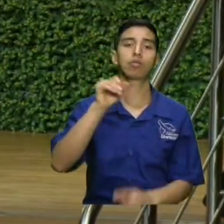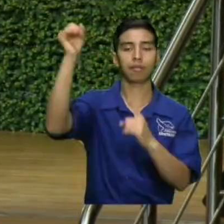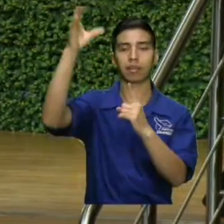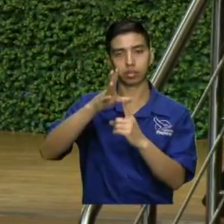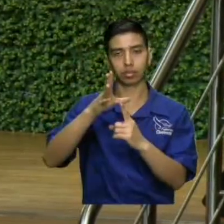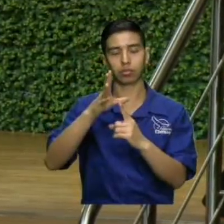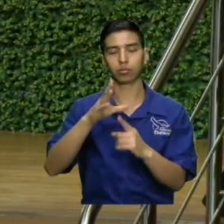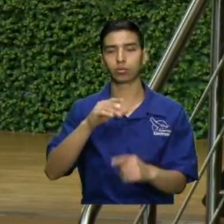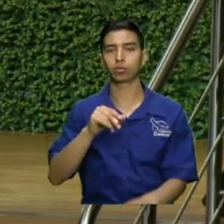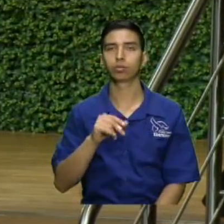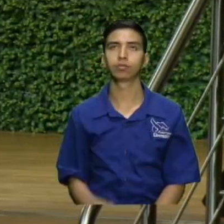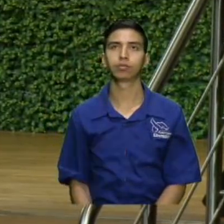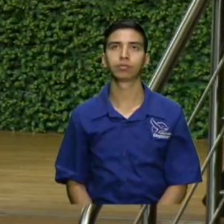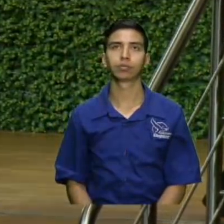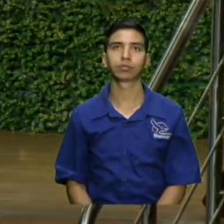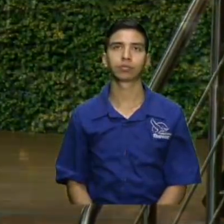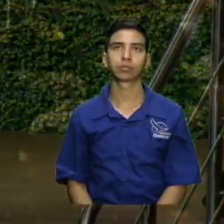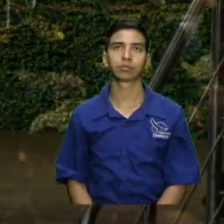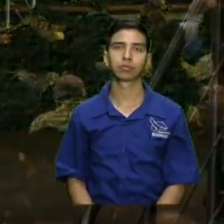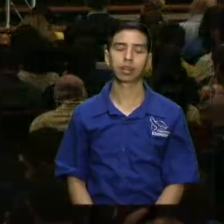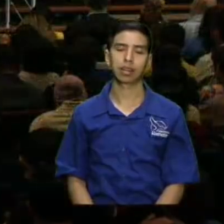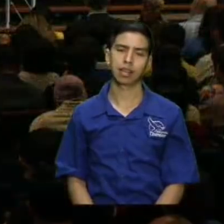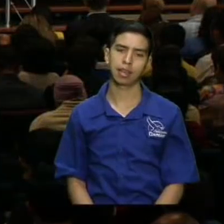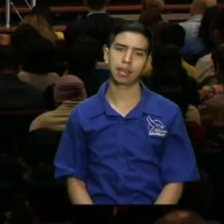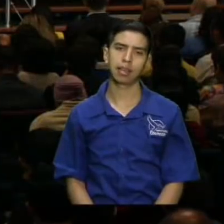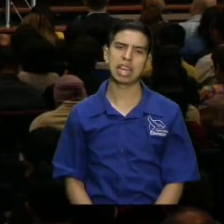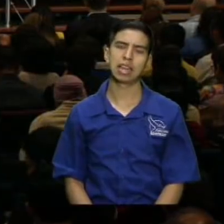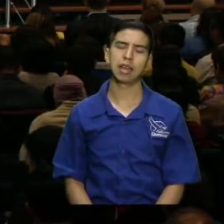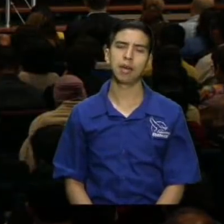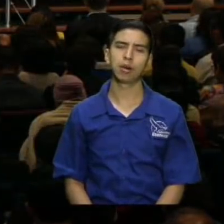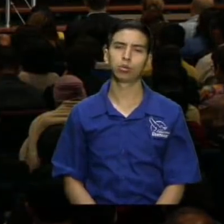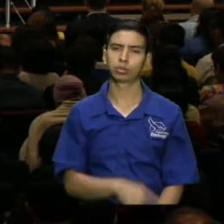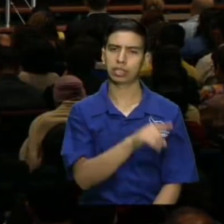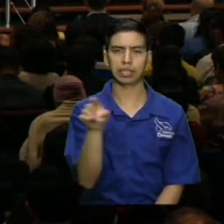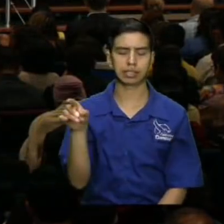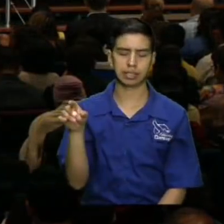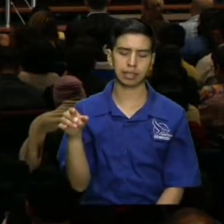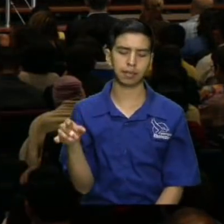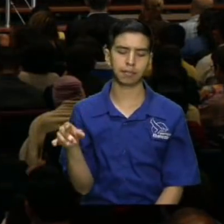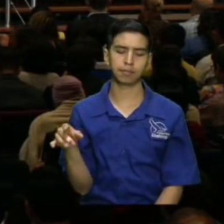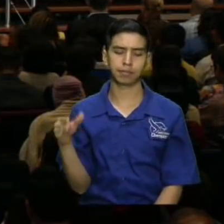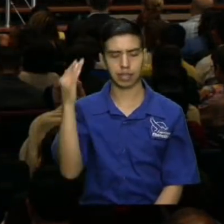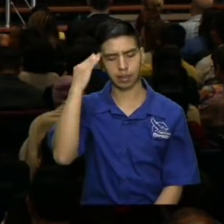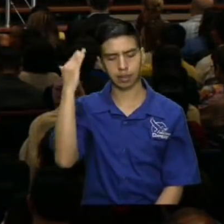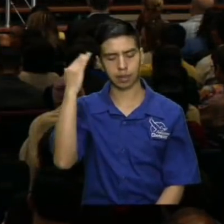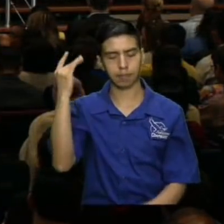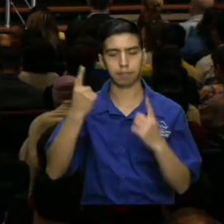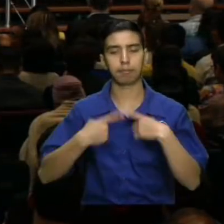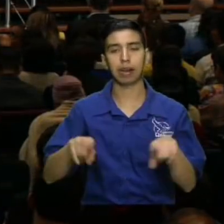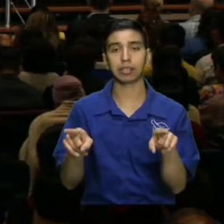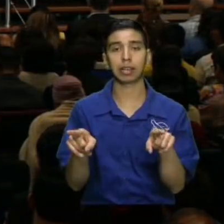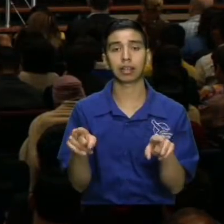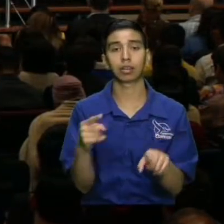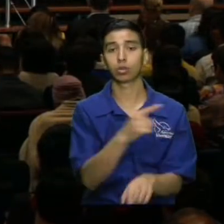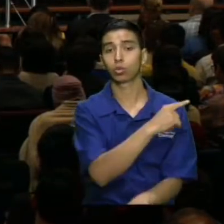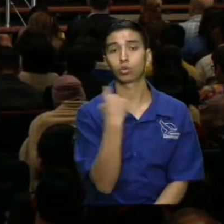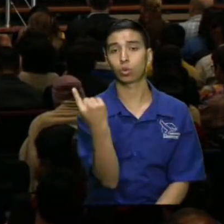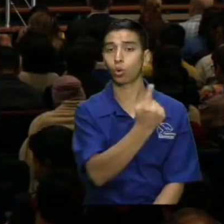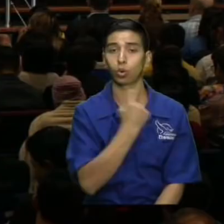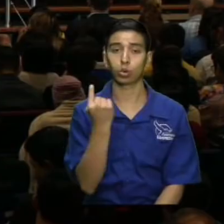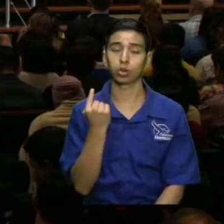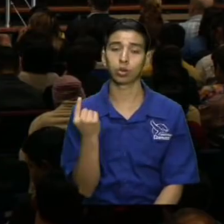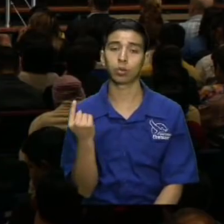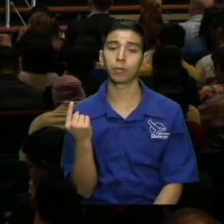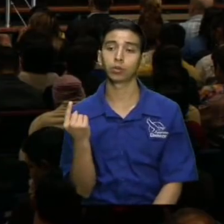Todos. Porque es que lo que pasa es que todos venimos a conformar parte, venimos a formar parte de